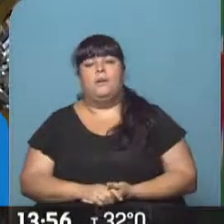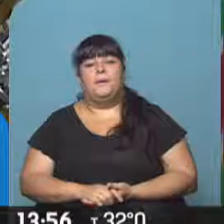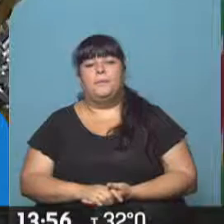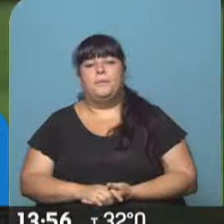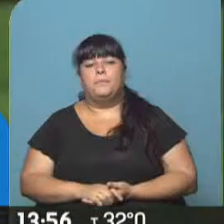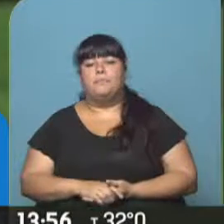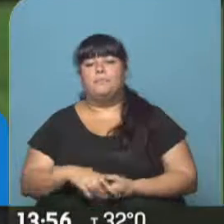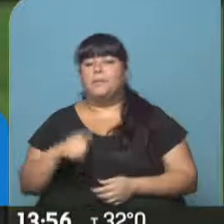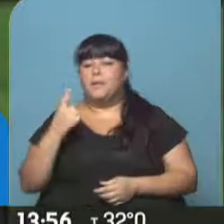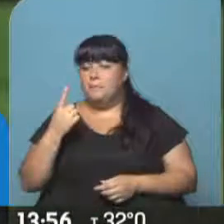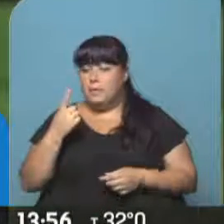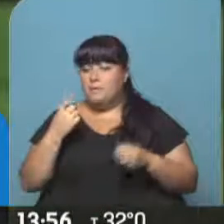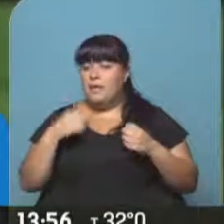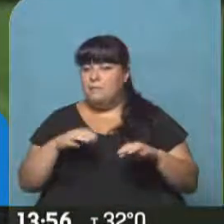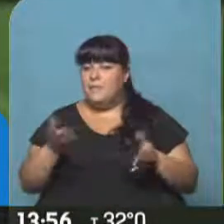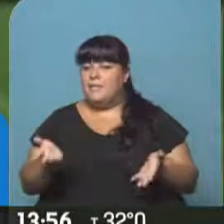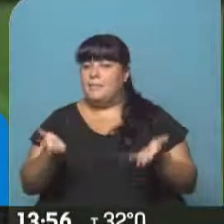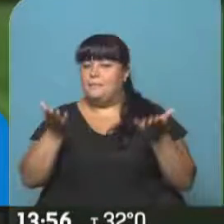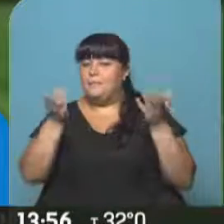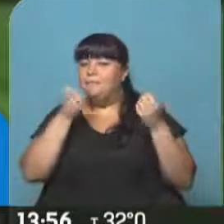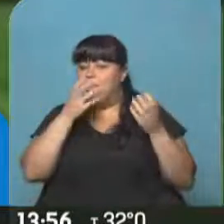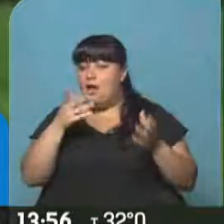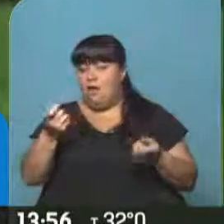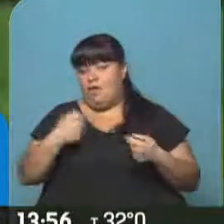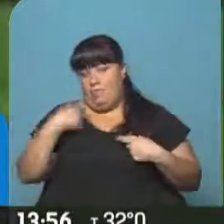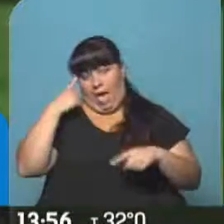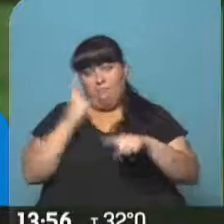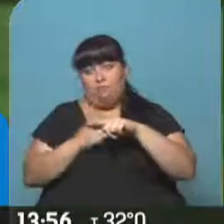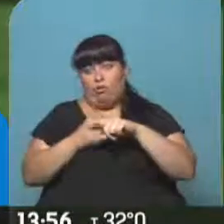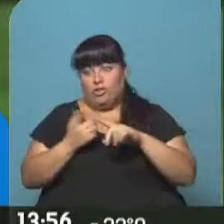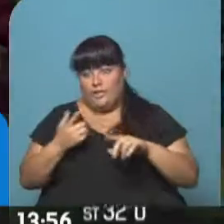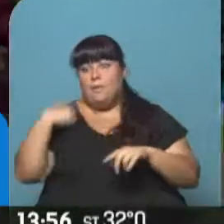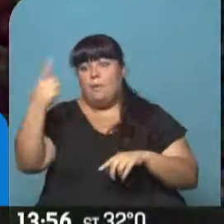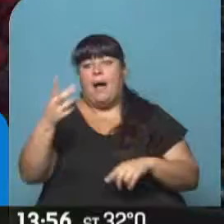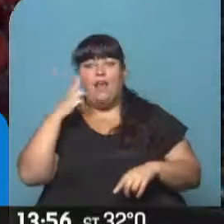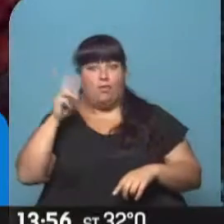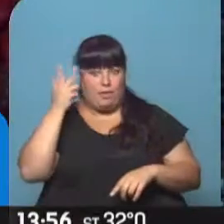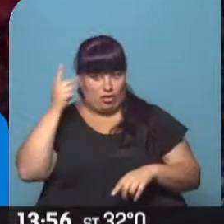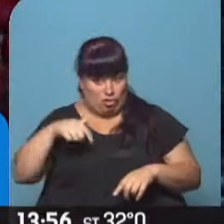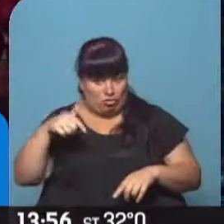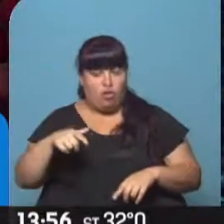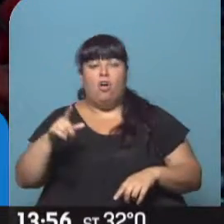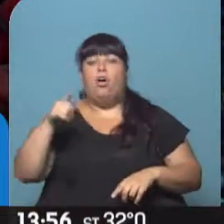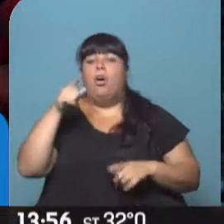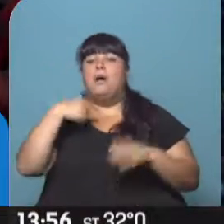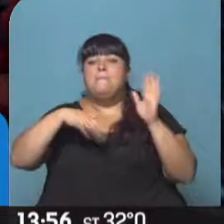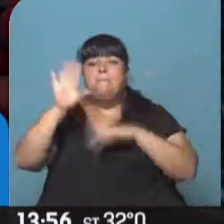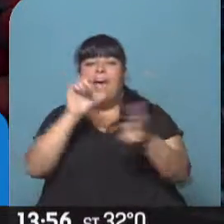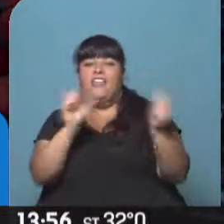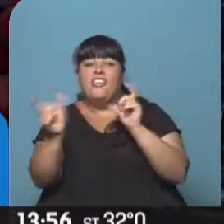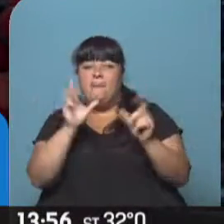empieza a subir un poquito y eso nos da una expectativa positiva para 2018 el rubro en el que mayor diferencia